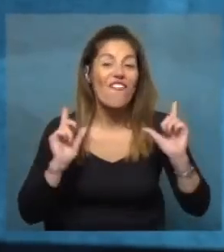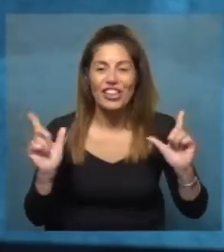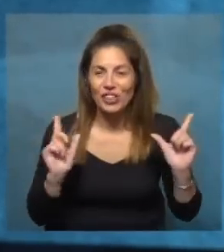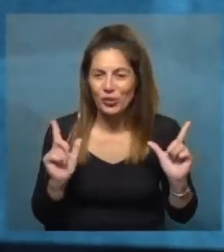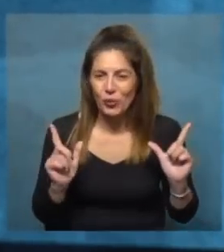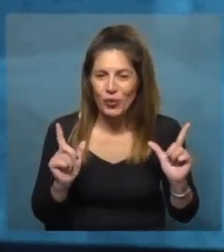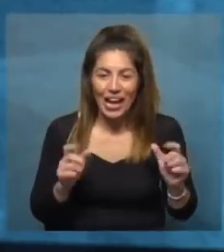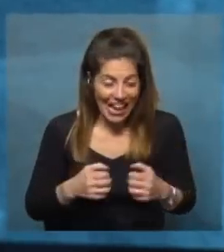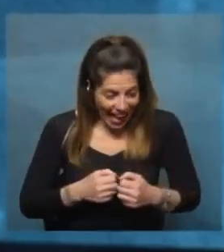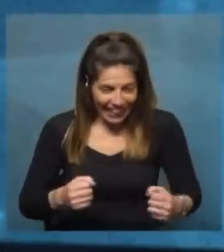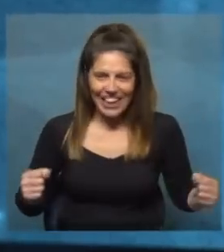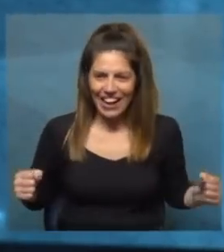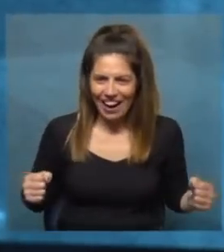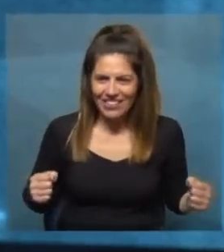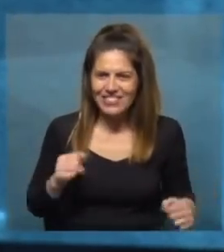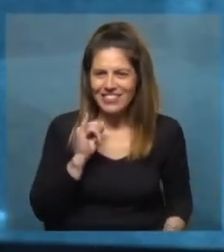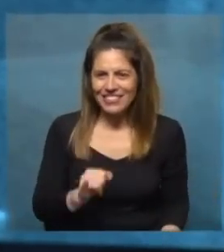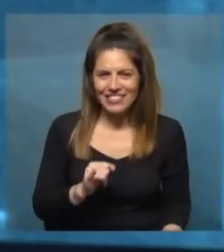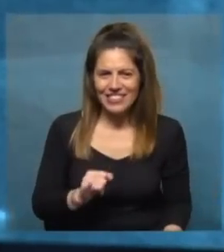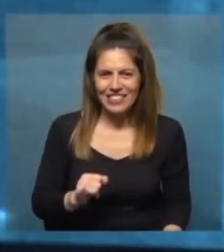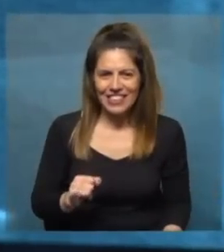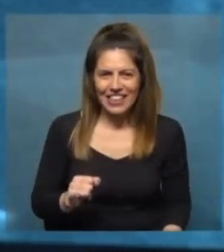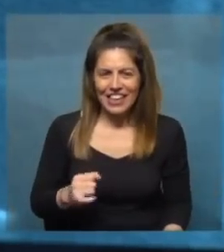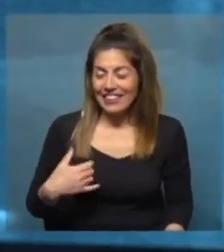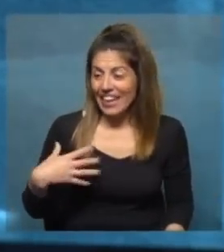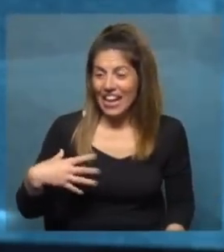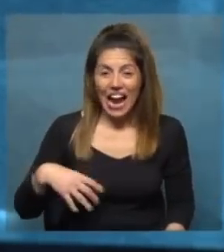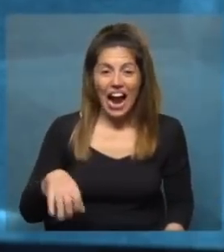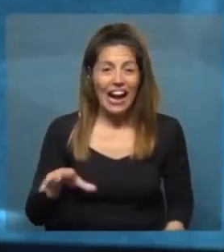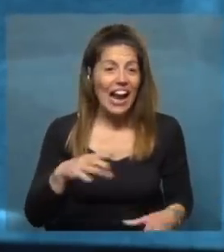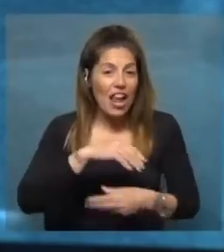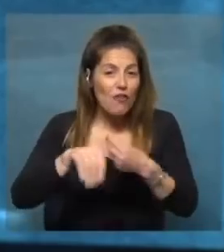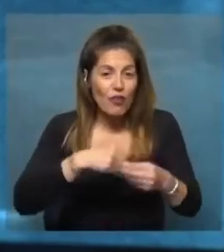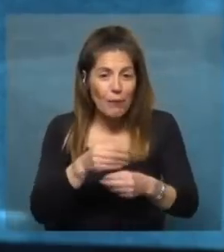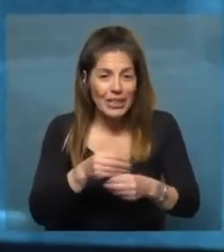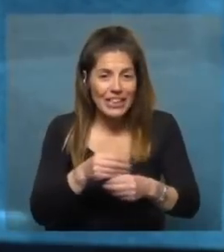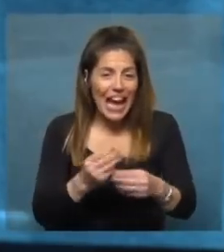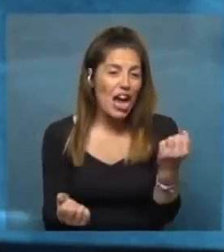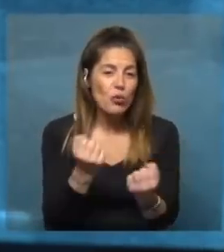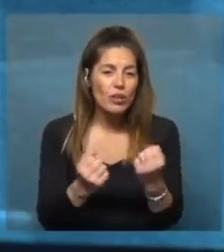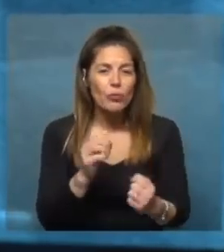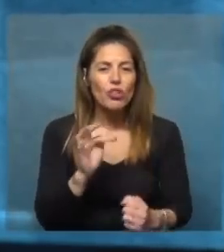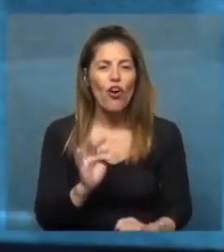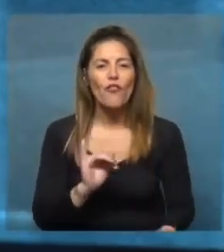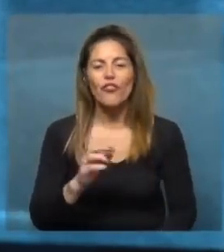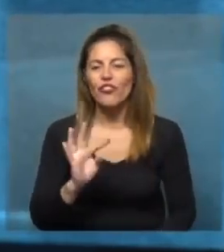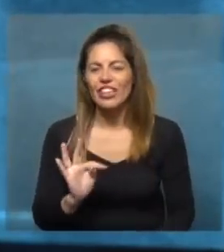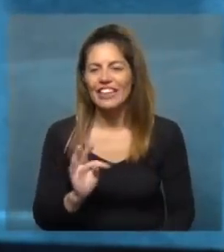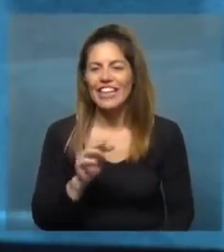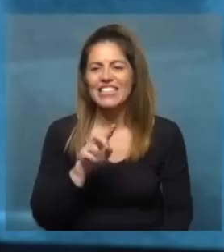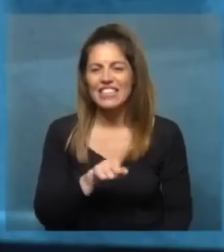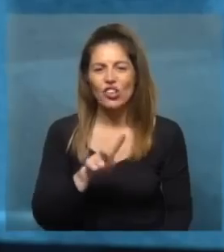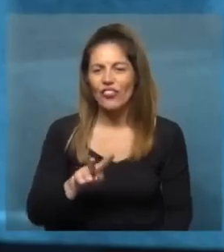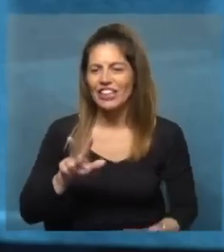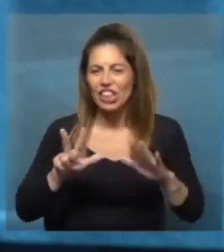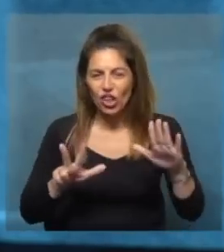y el arriesgarse en de agarrarnos la familia hacía 128 no antes no nos metíamos los cinco en el Fiat